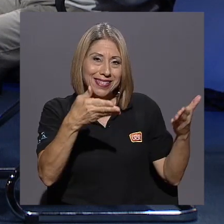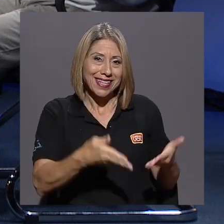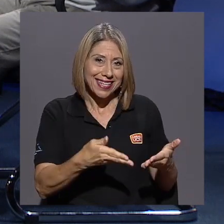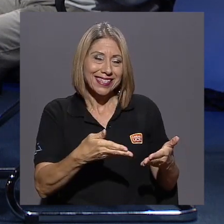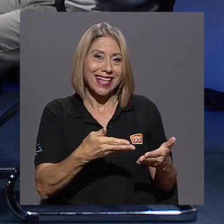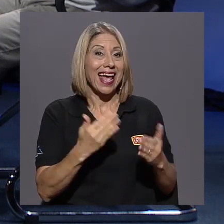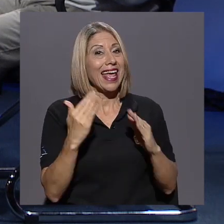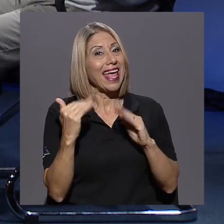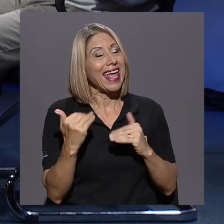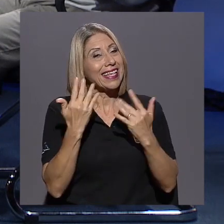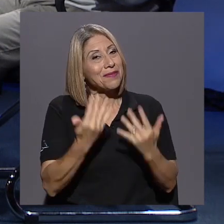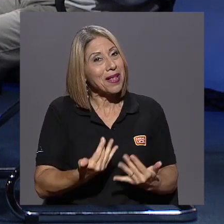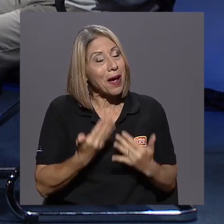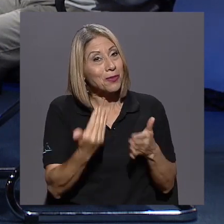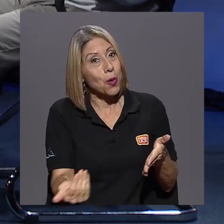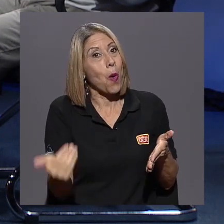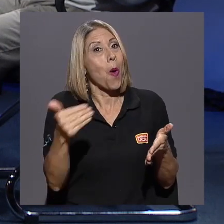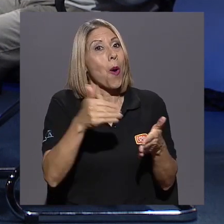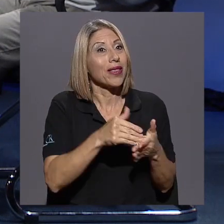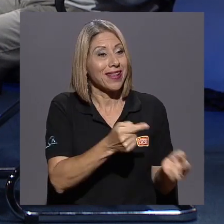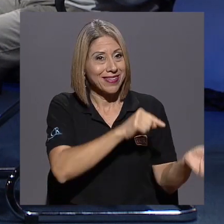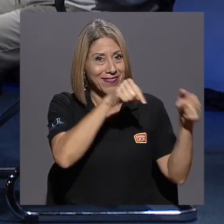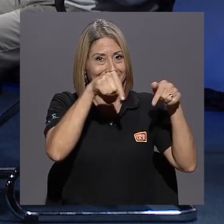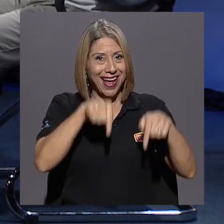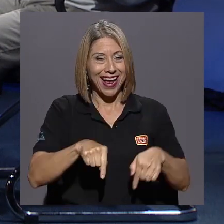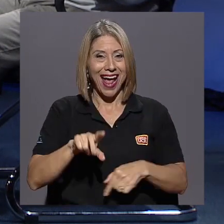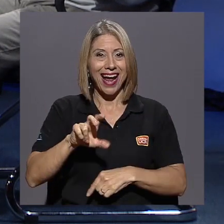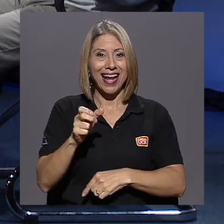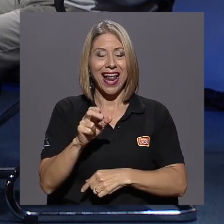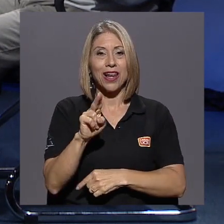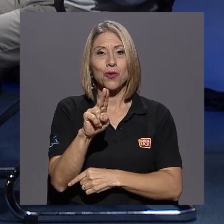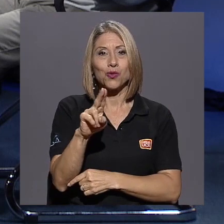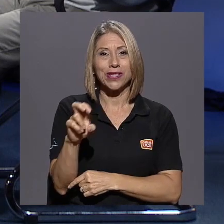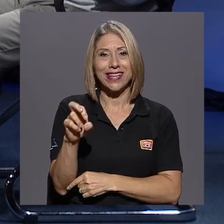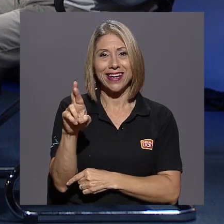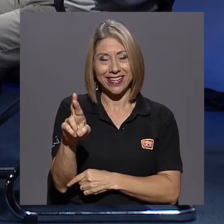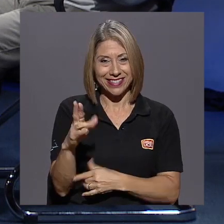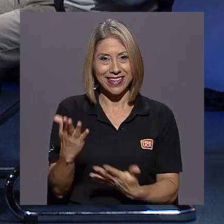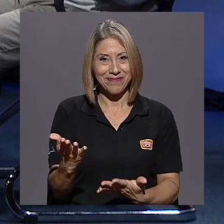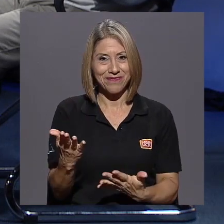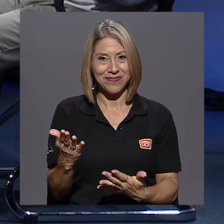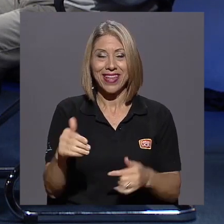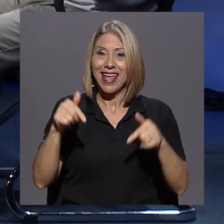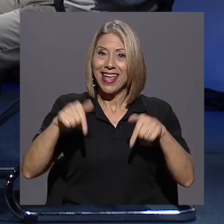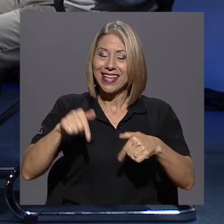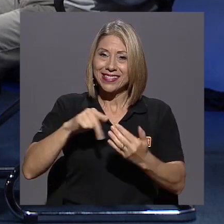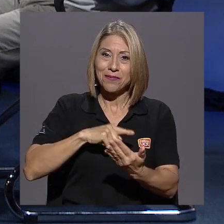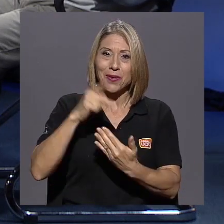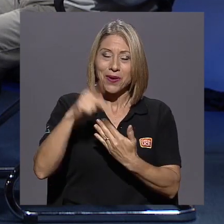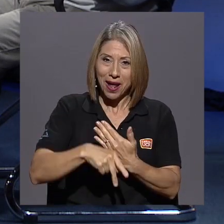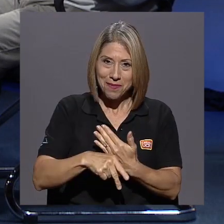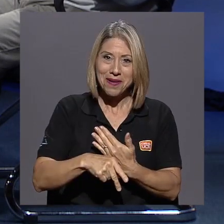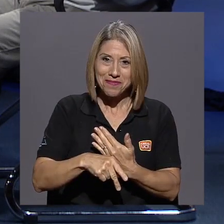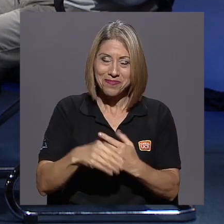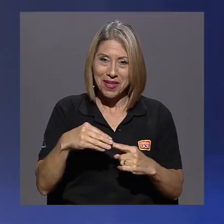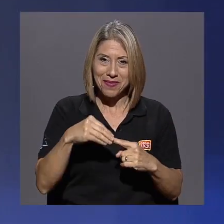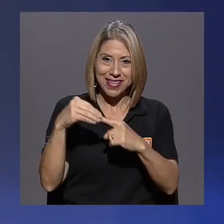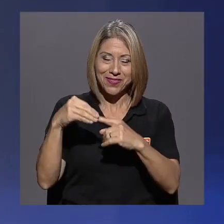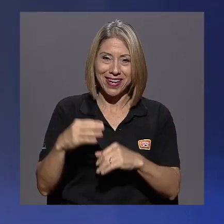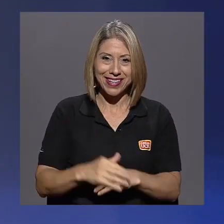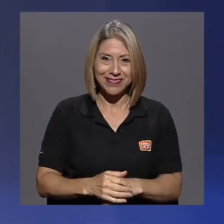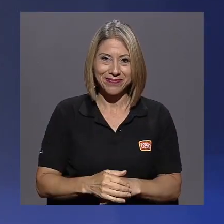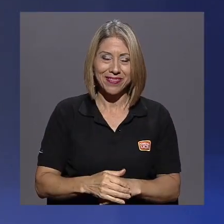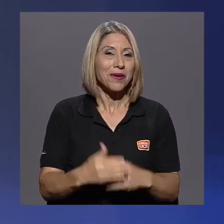esperamos volver lo a tener acá en canal users y en este programa en particular